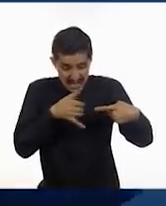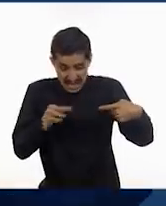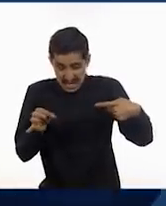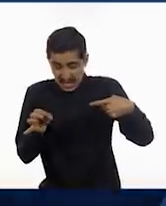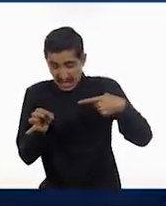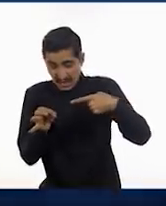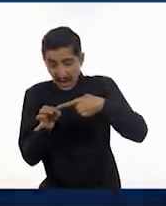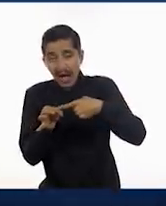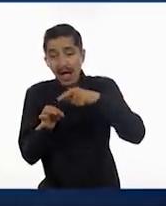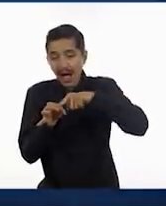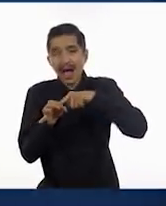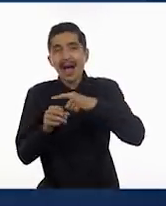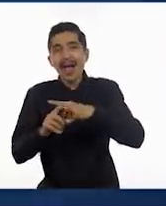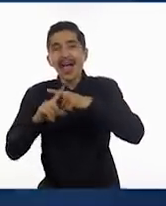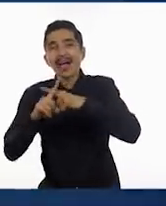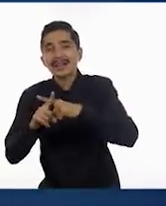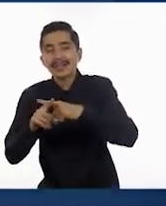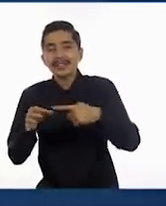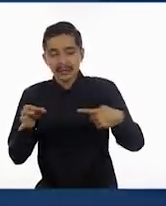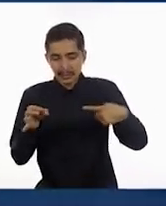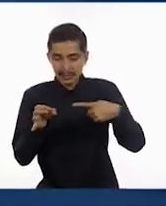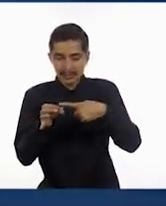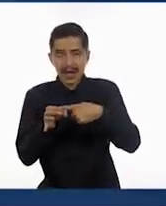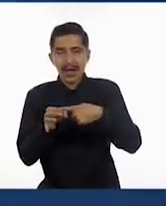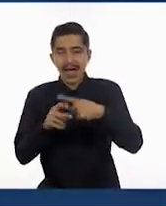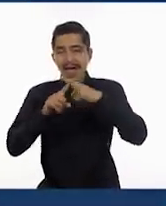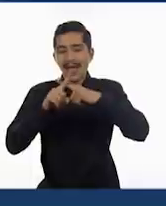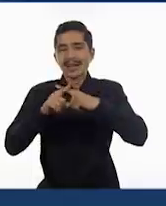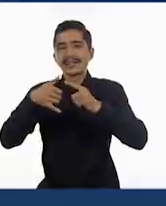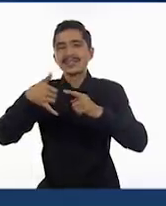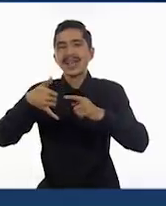combinación XY hará que nazca un niño.